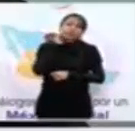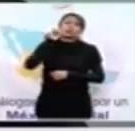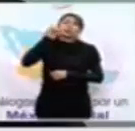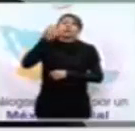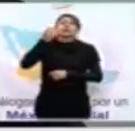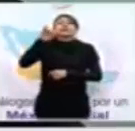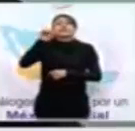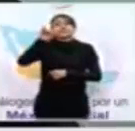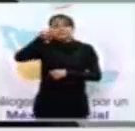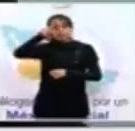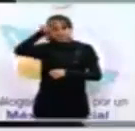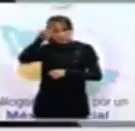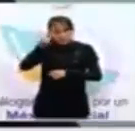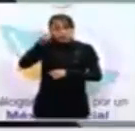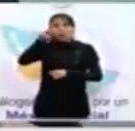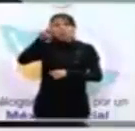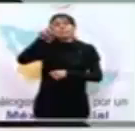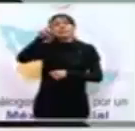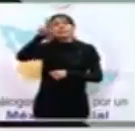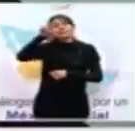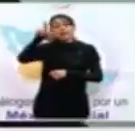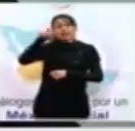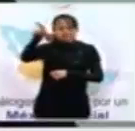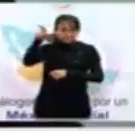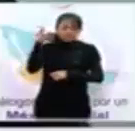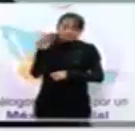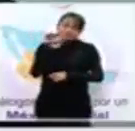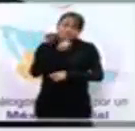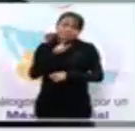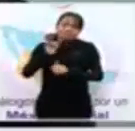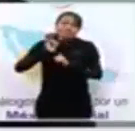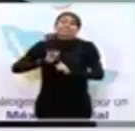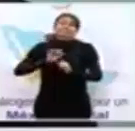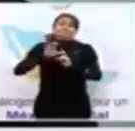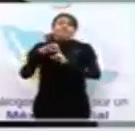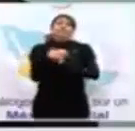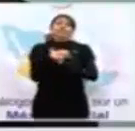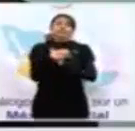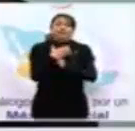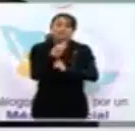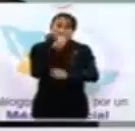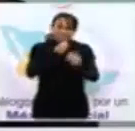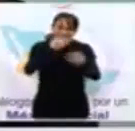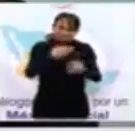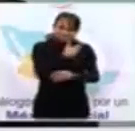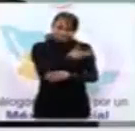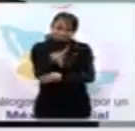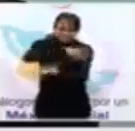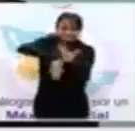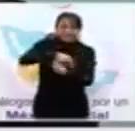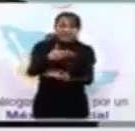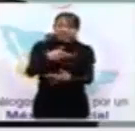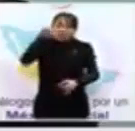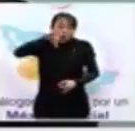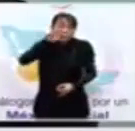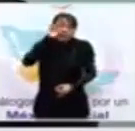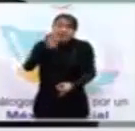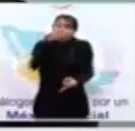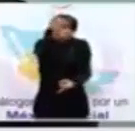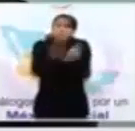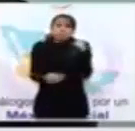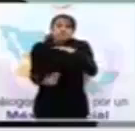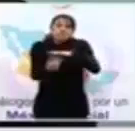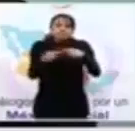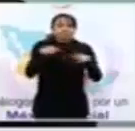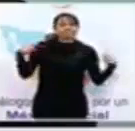presidente de la Comisión de Autosuficiencia Alimentaria, por habernos acompañado en la tercera y última mesa de los diálogos públicos por un